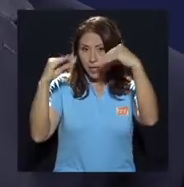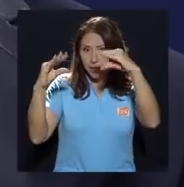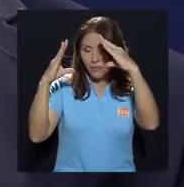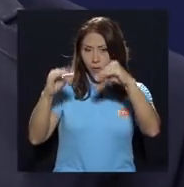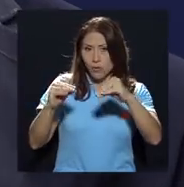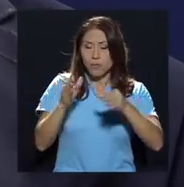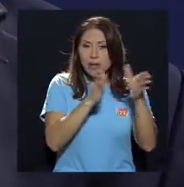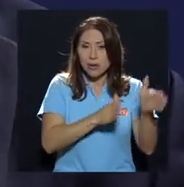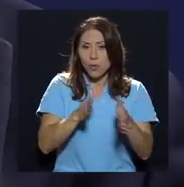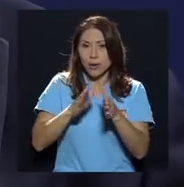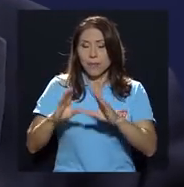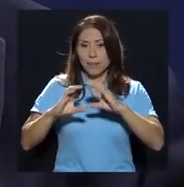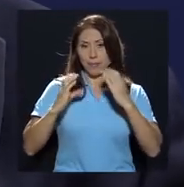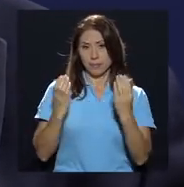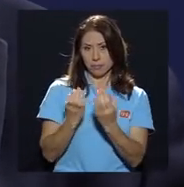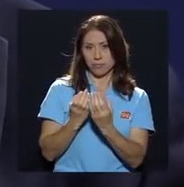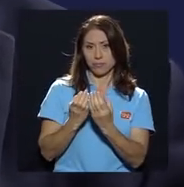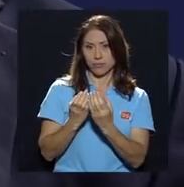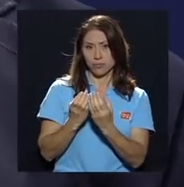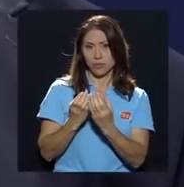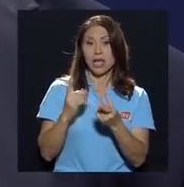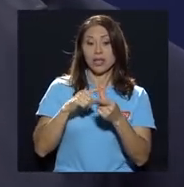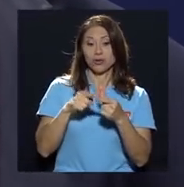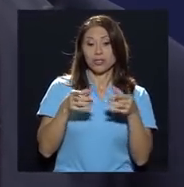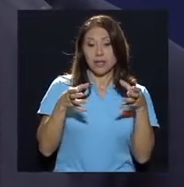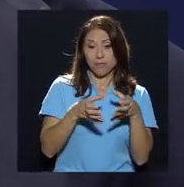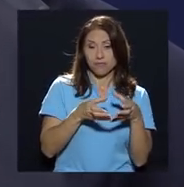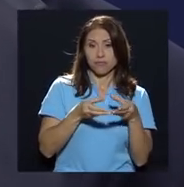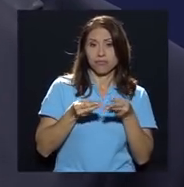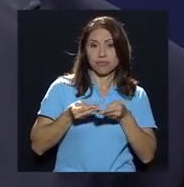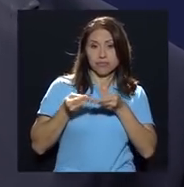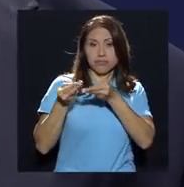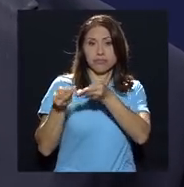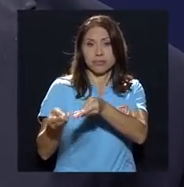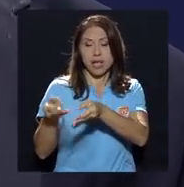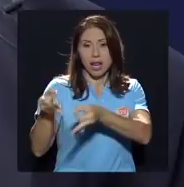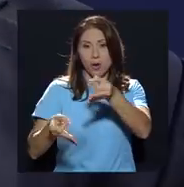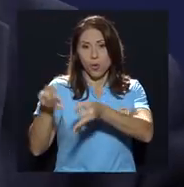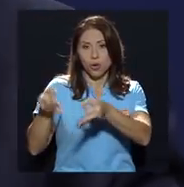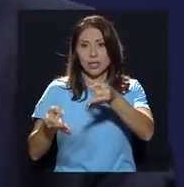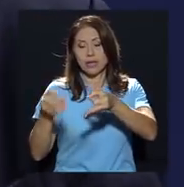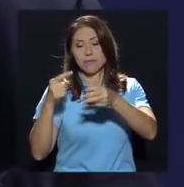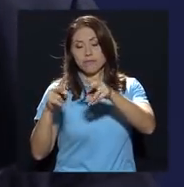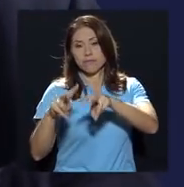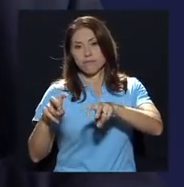ese informe lo prepara la comisión y se somete a la corte